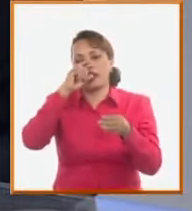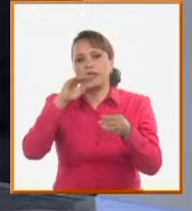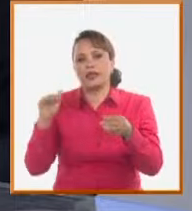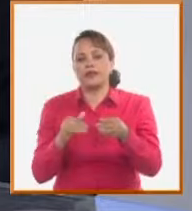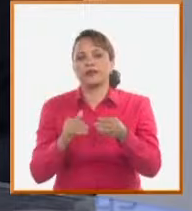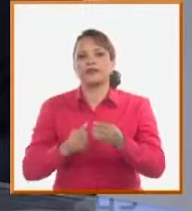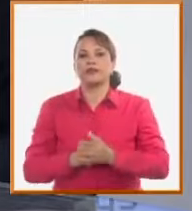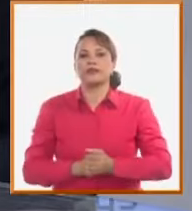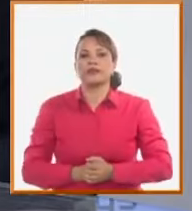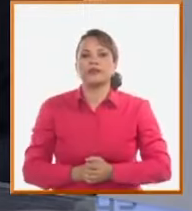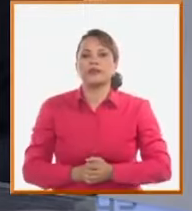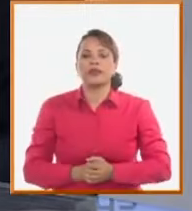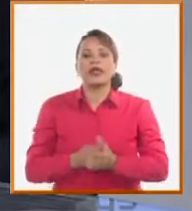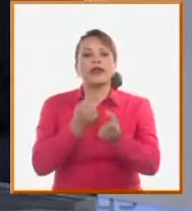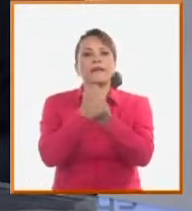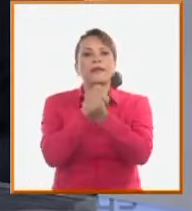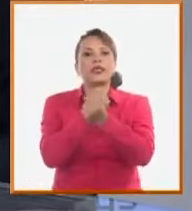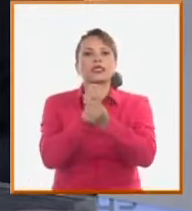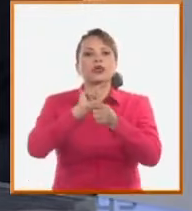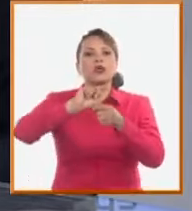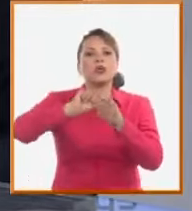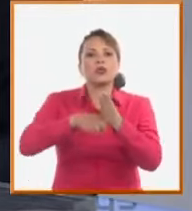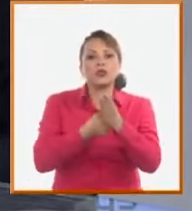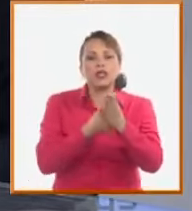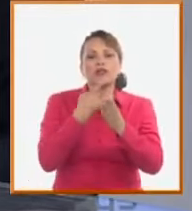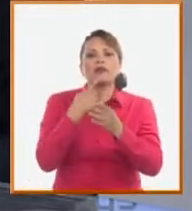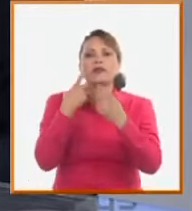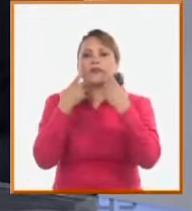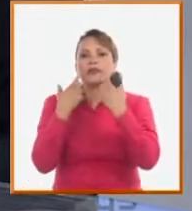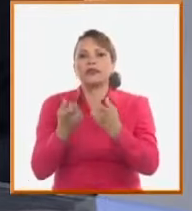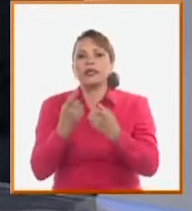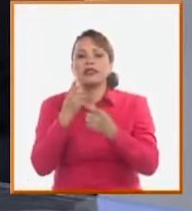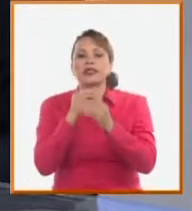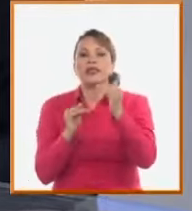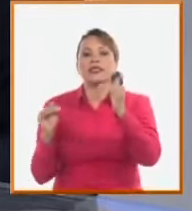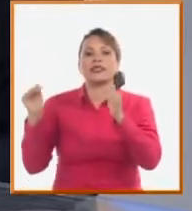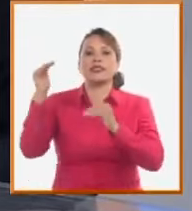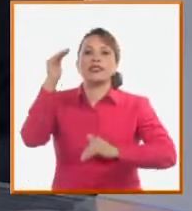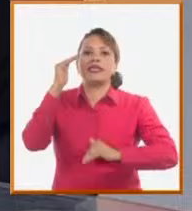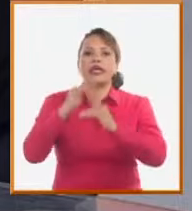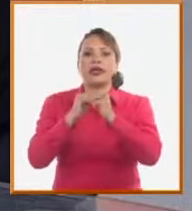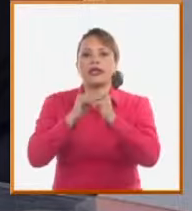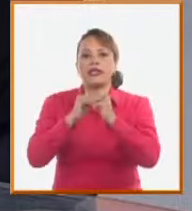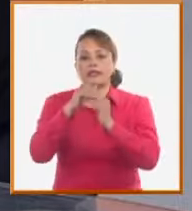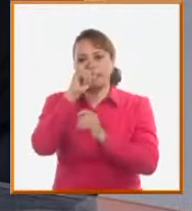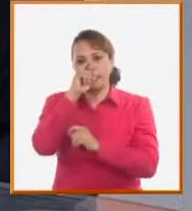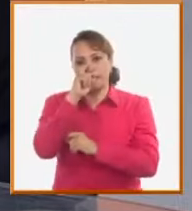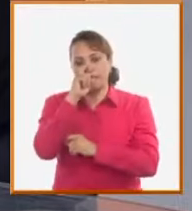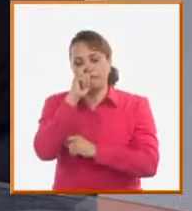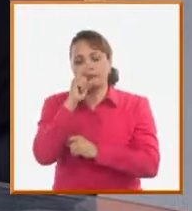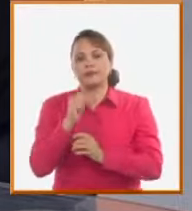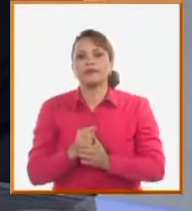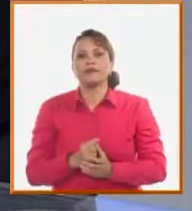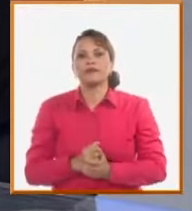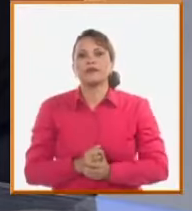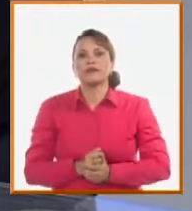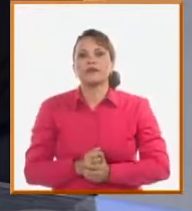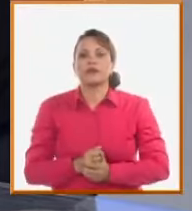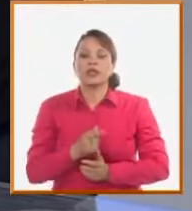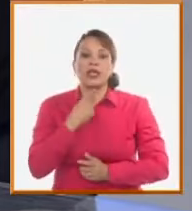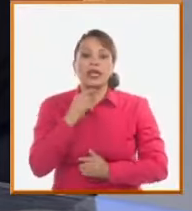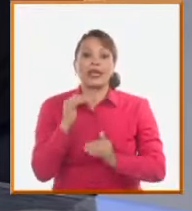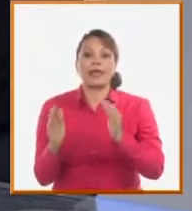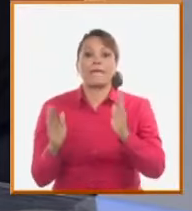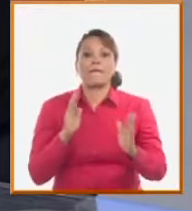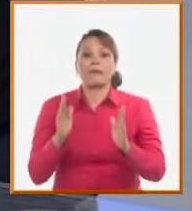de supervivencia. El riesgo que se contrata es sobrevivir, llegar a esa edad, vencer ese plazo de seguro, no fallecer en ese plazo